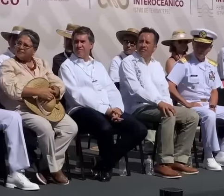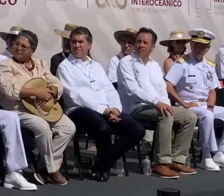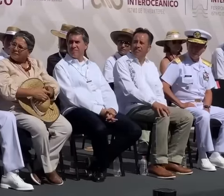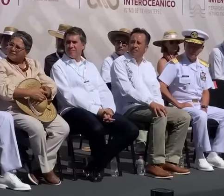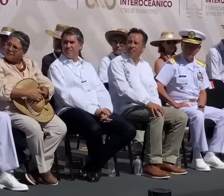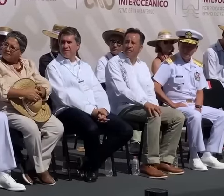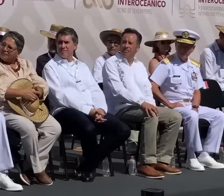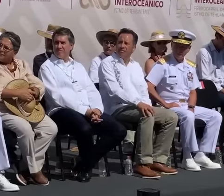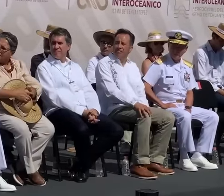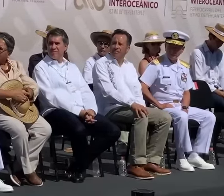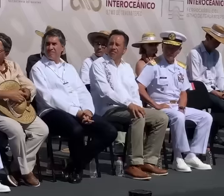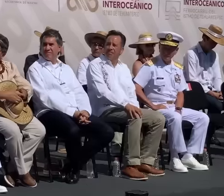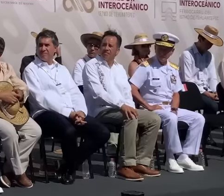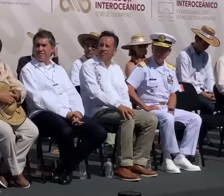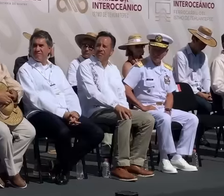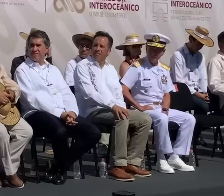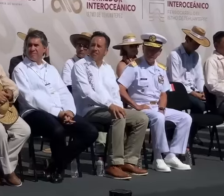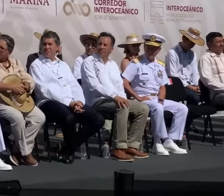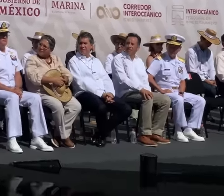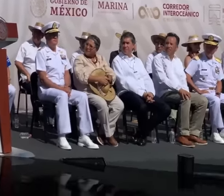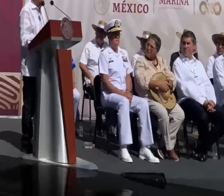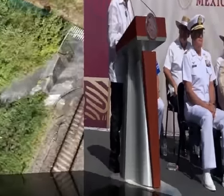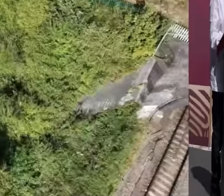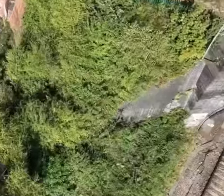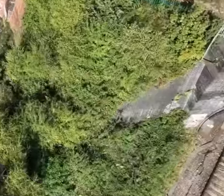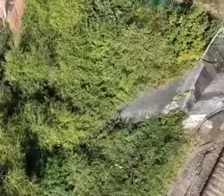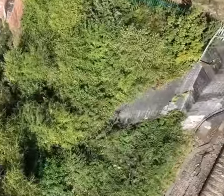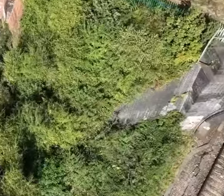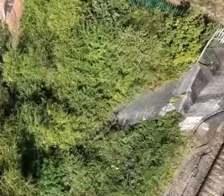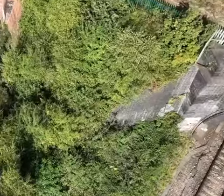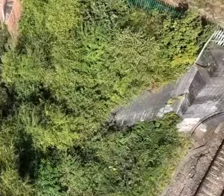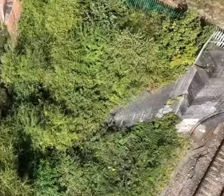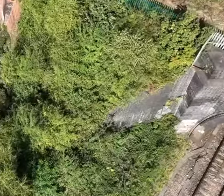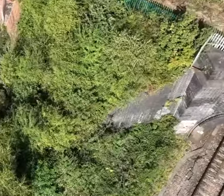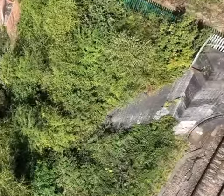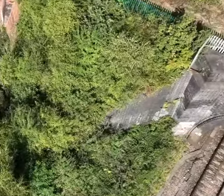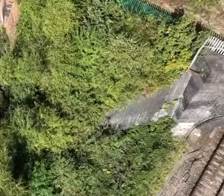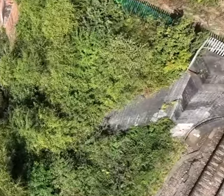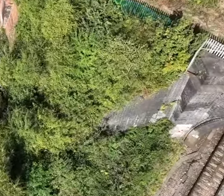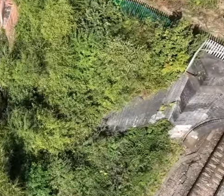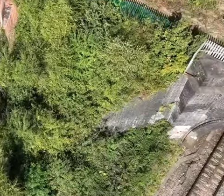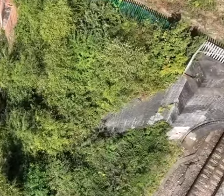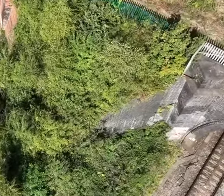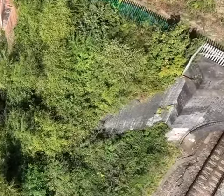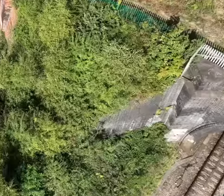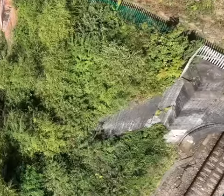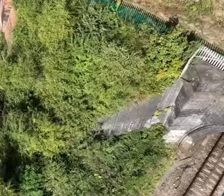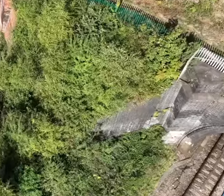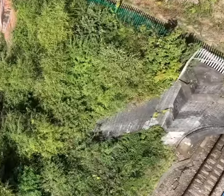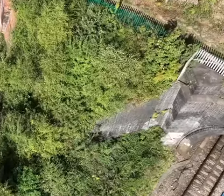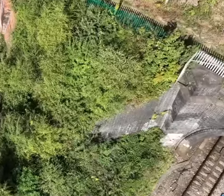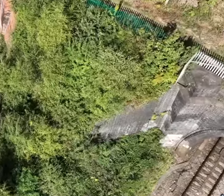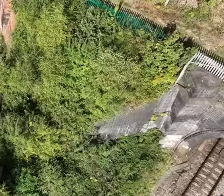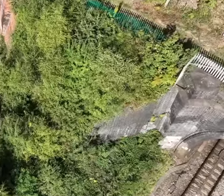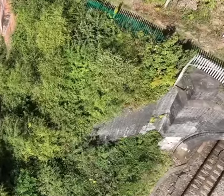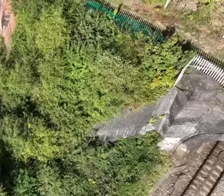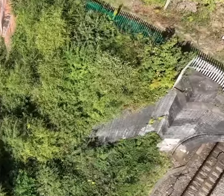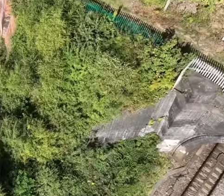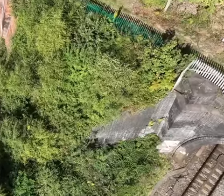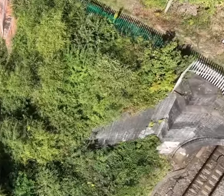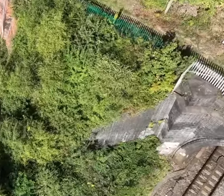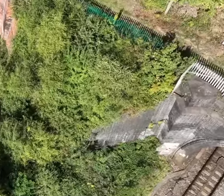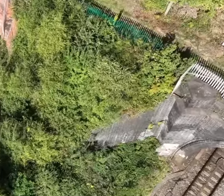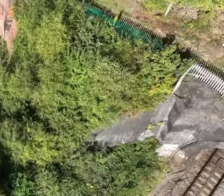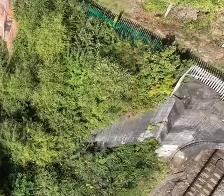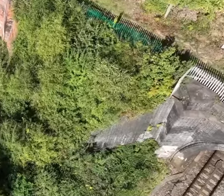Recientemente anunció que se reactivarán 7 rutas de trenes de pasajeros a través de un nuevo decreto que publicó el